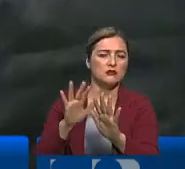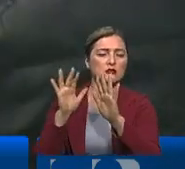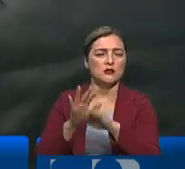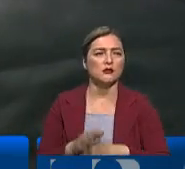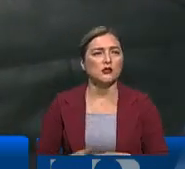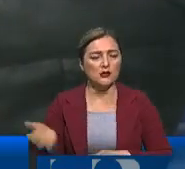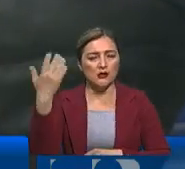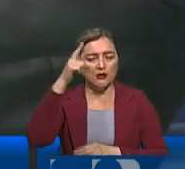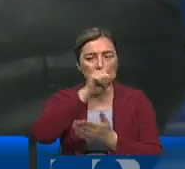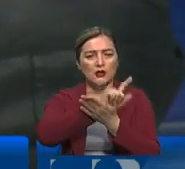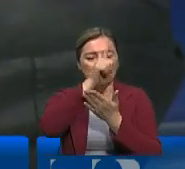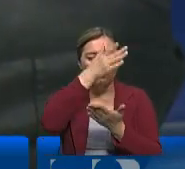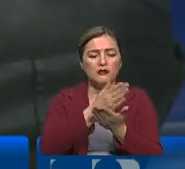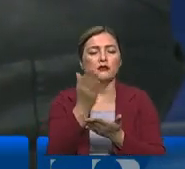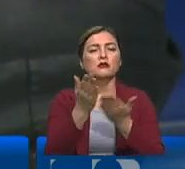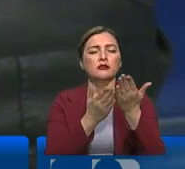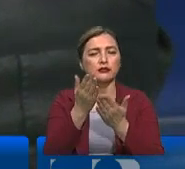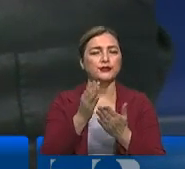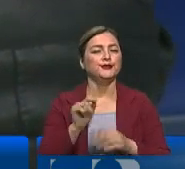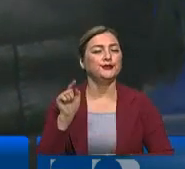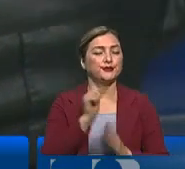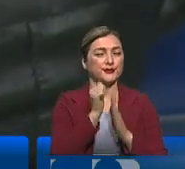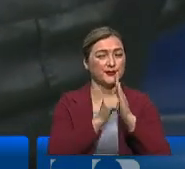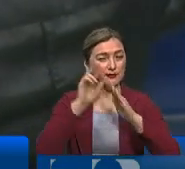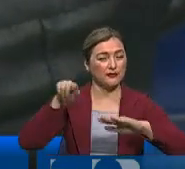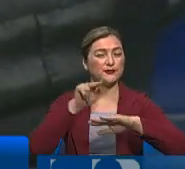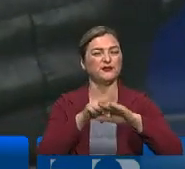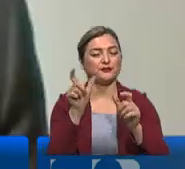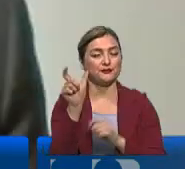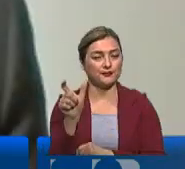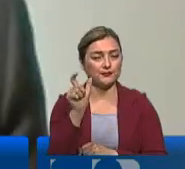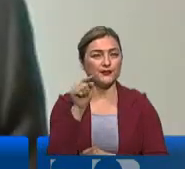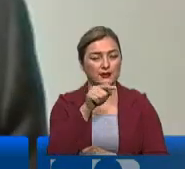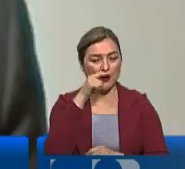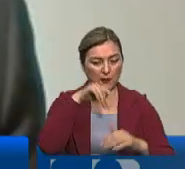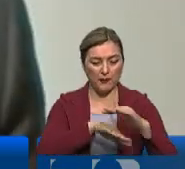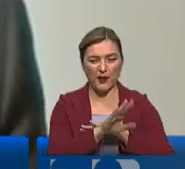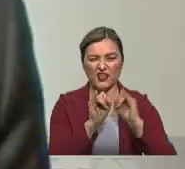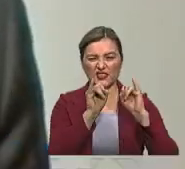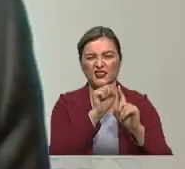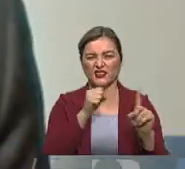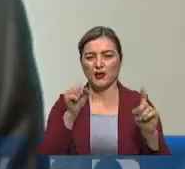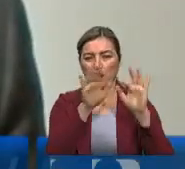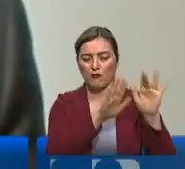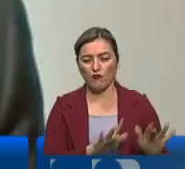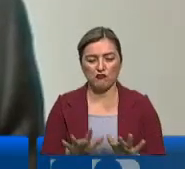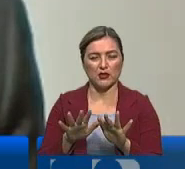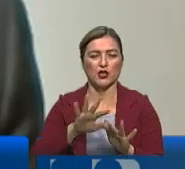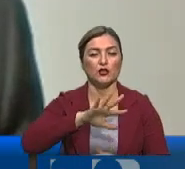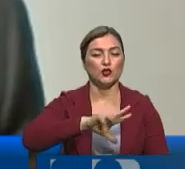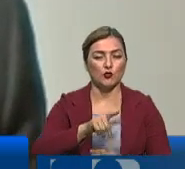Agencia Nacional de Tránsito, el cual este 29 de octubre lograron restablecer. Por el tema de los